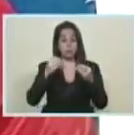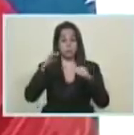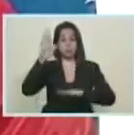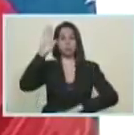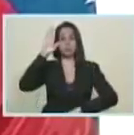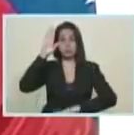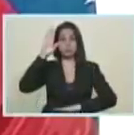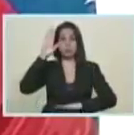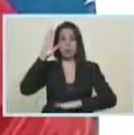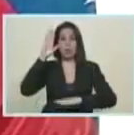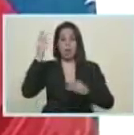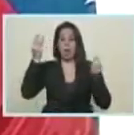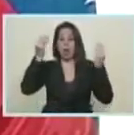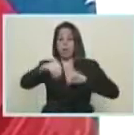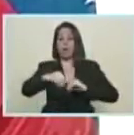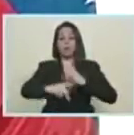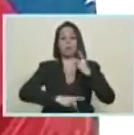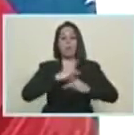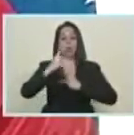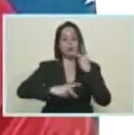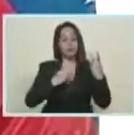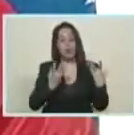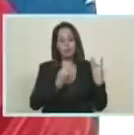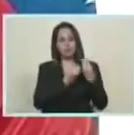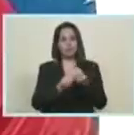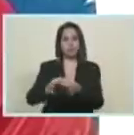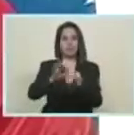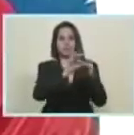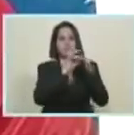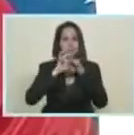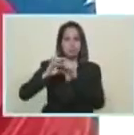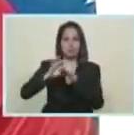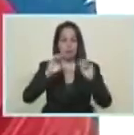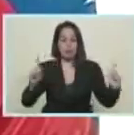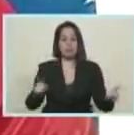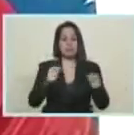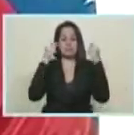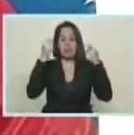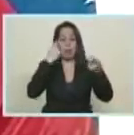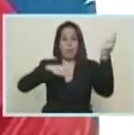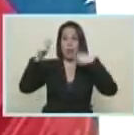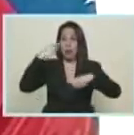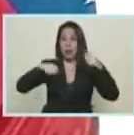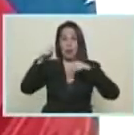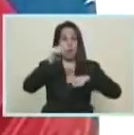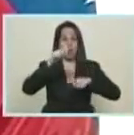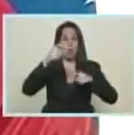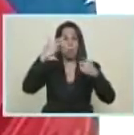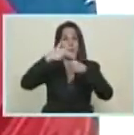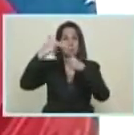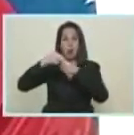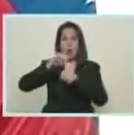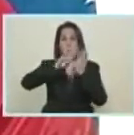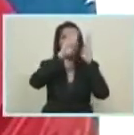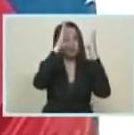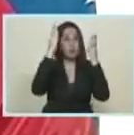los acuerdos de producción conjunta y seguir recuperando el mercado petrolero mundial.